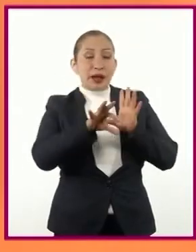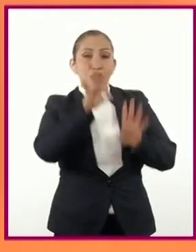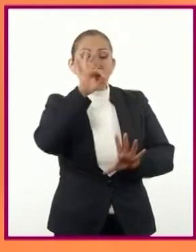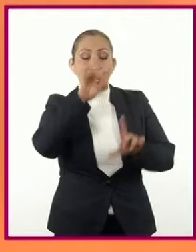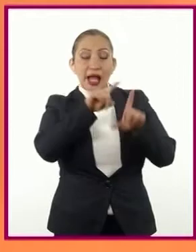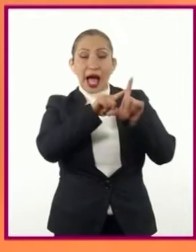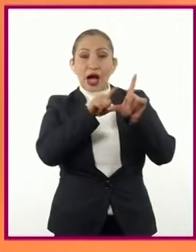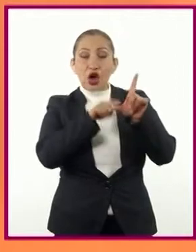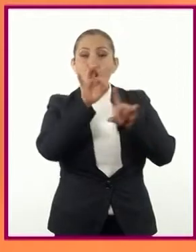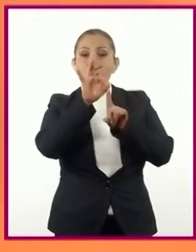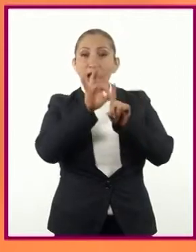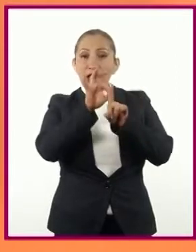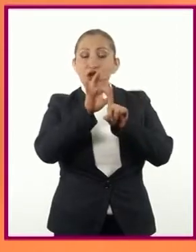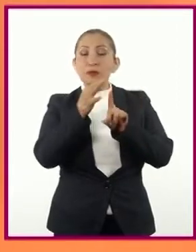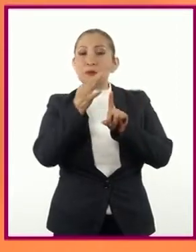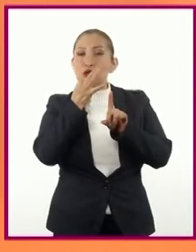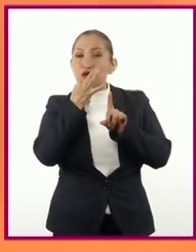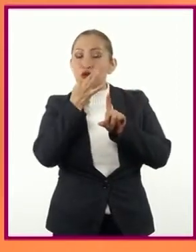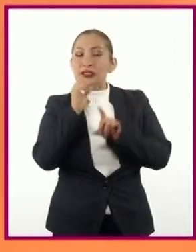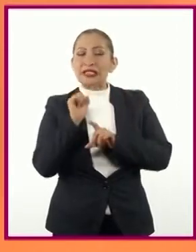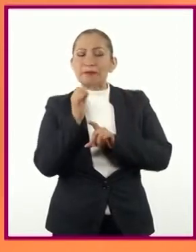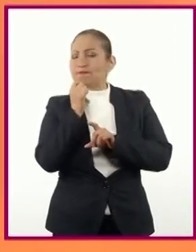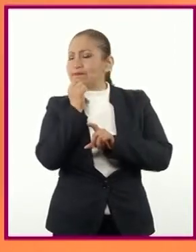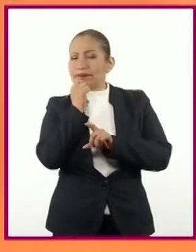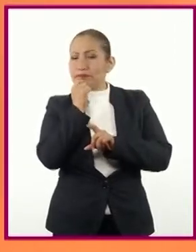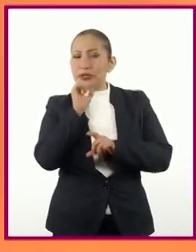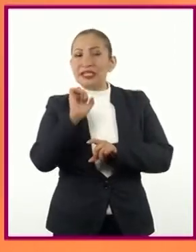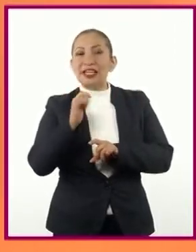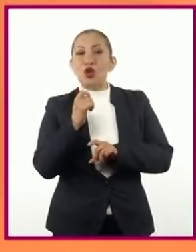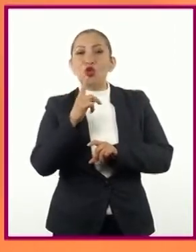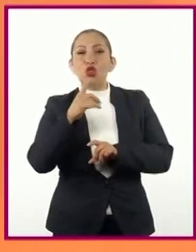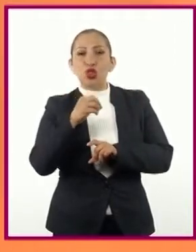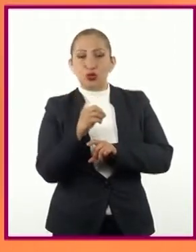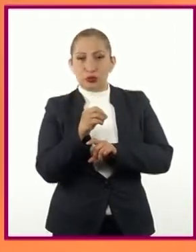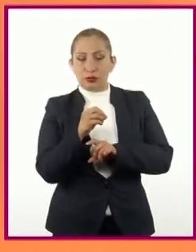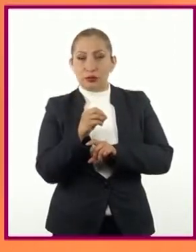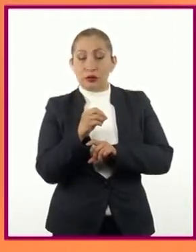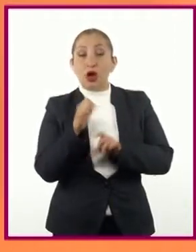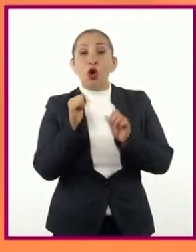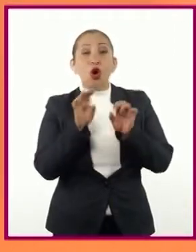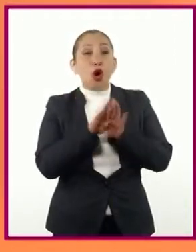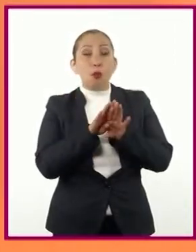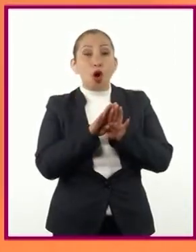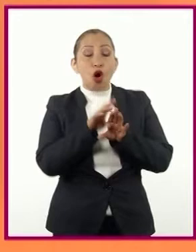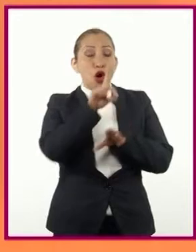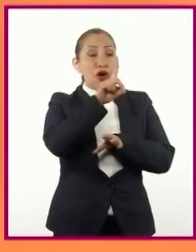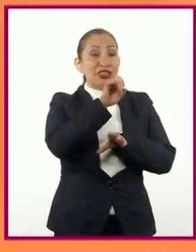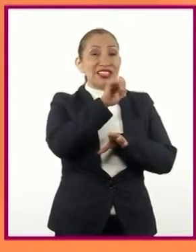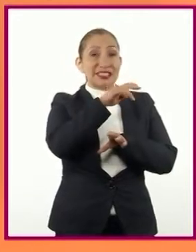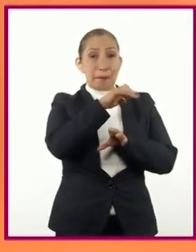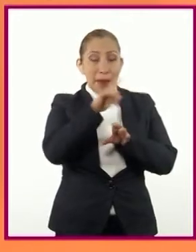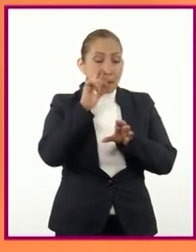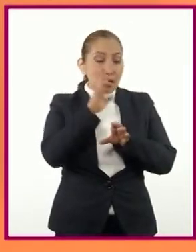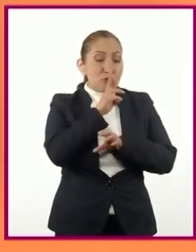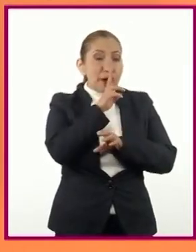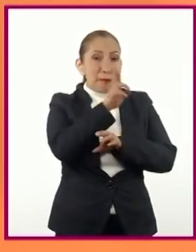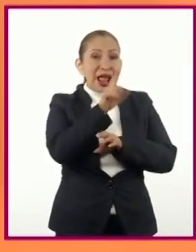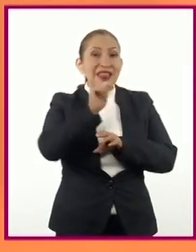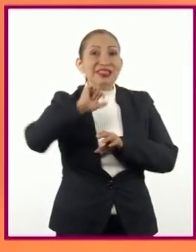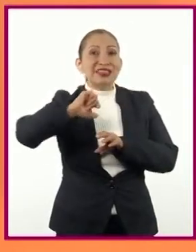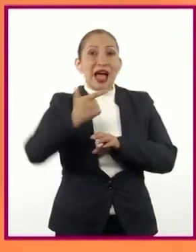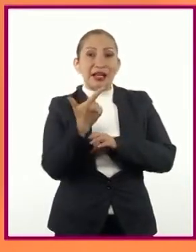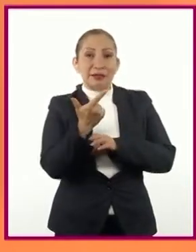en grados, minutos y segundos, a partir del decimal obtenido en la